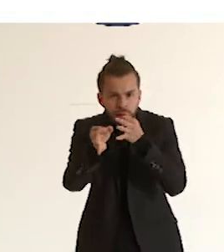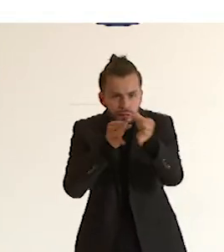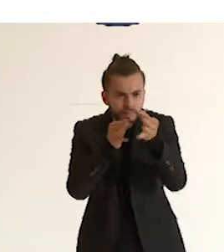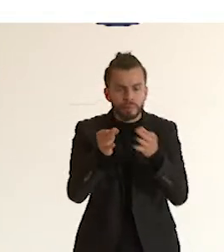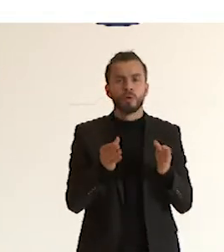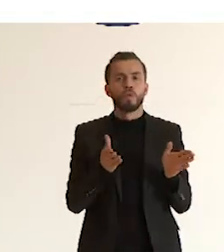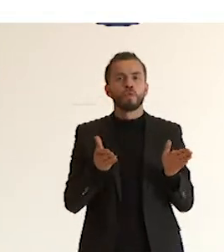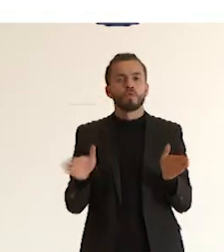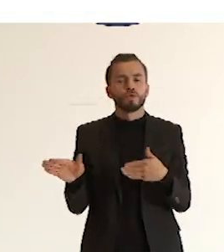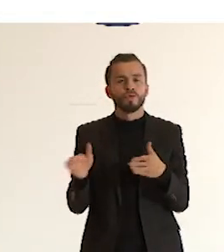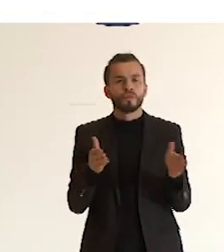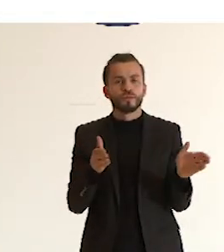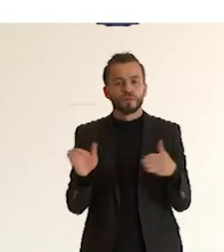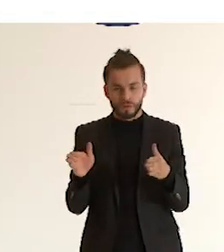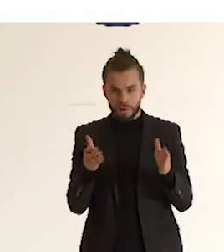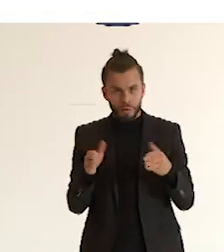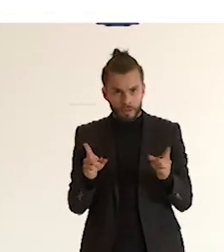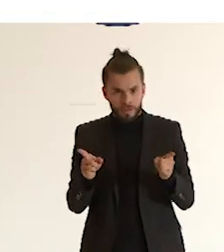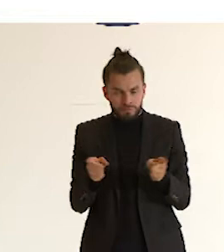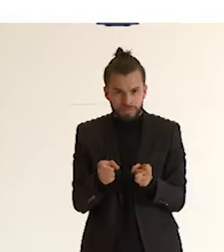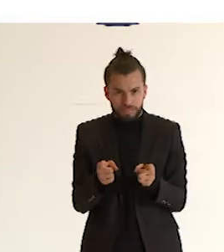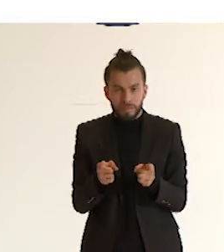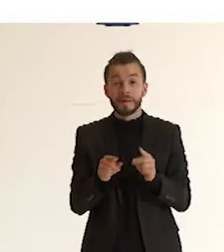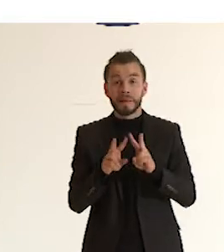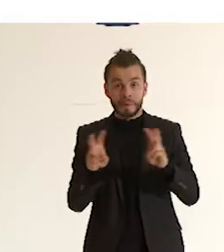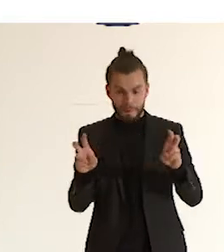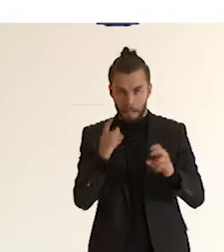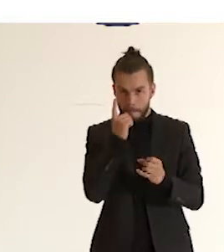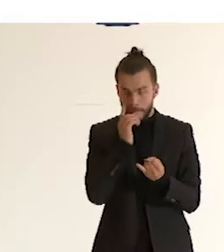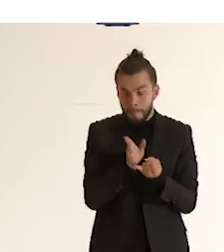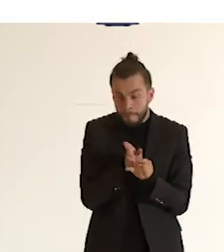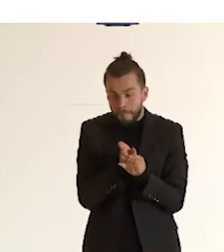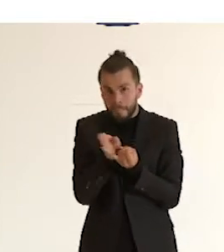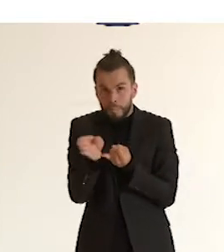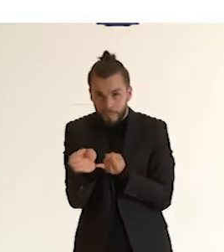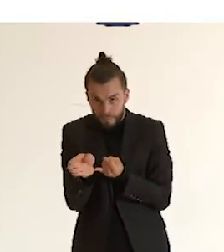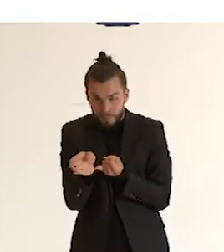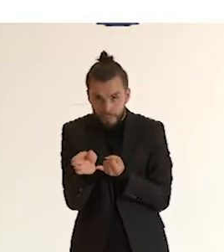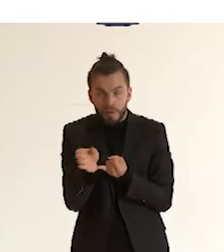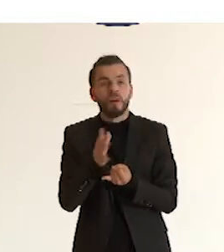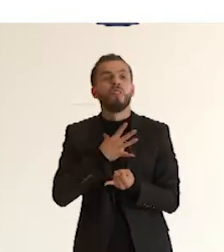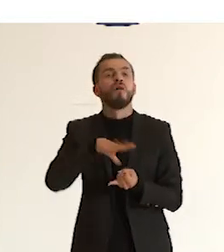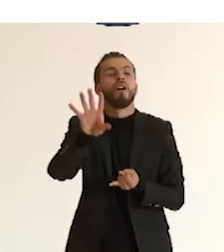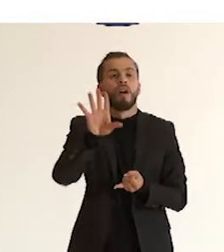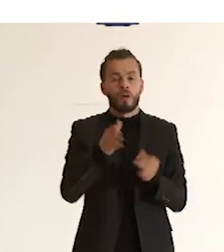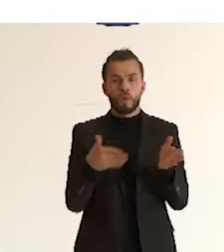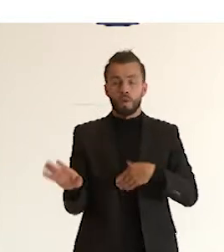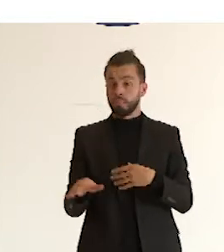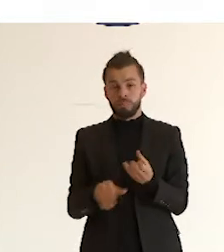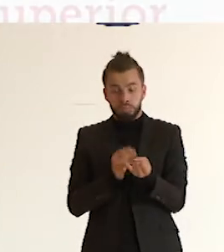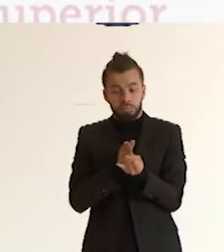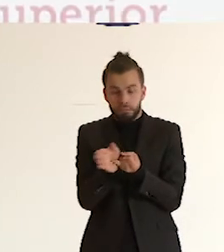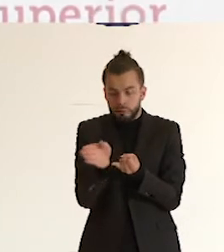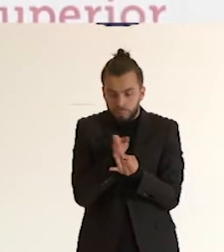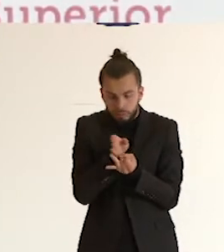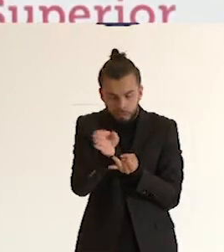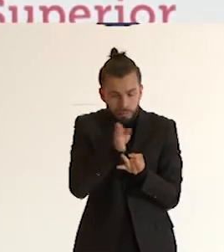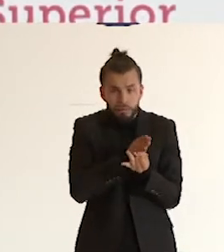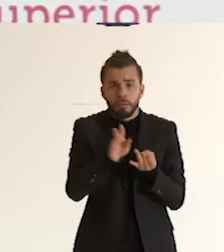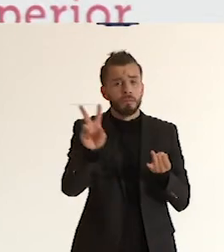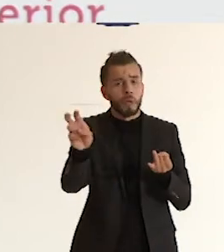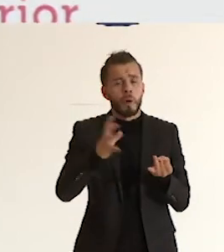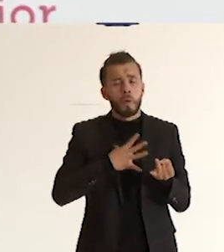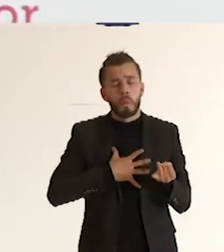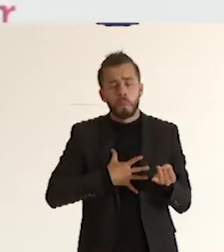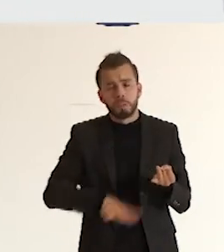cursos sets y lyon son cursos de la disciplina no son cursos de ética es cualquier curso de cualquier disciplina a nombre de ustedes el que quieran